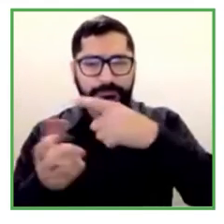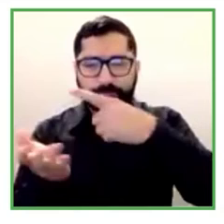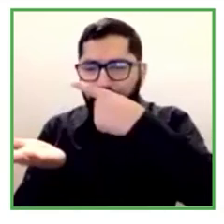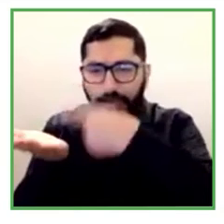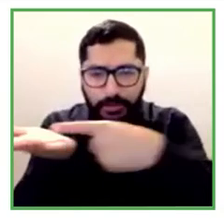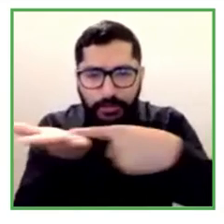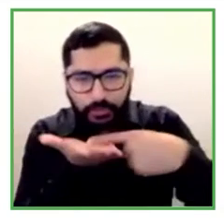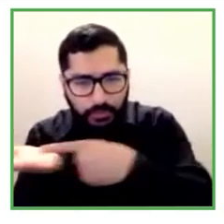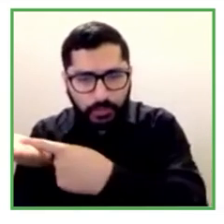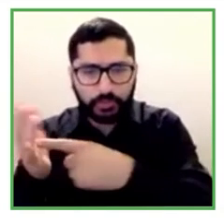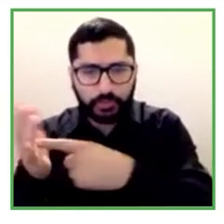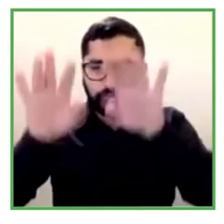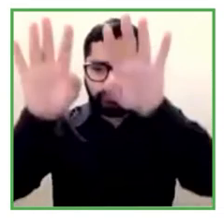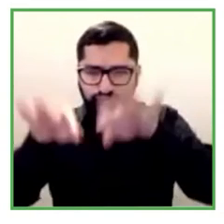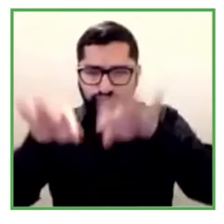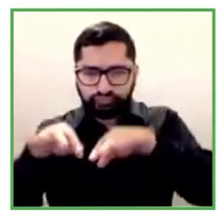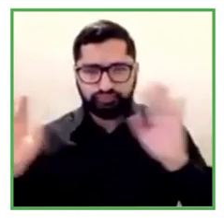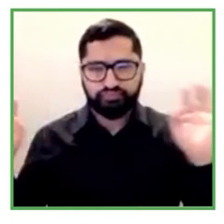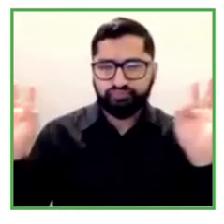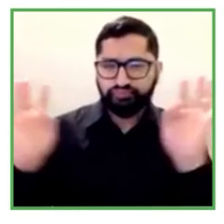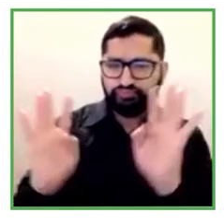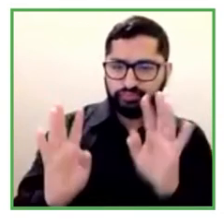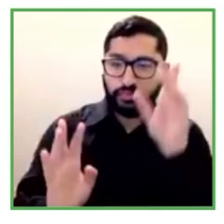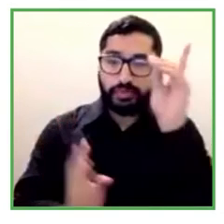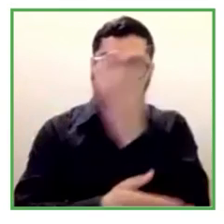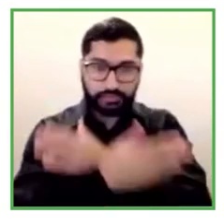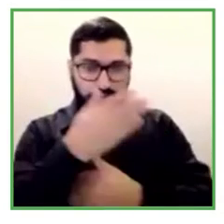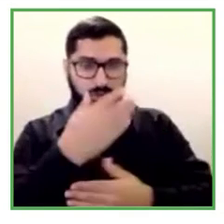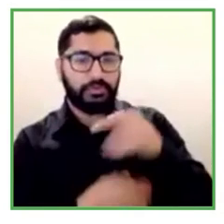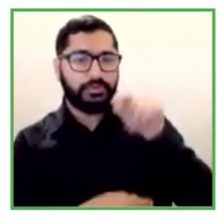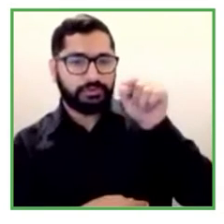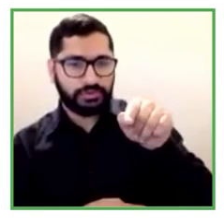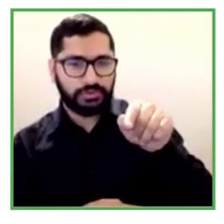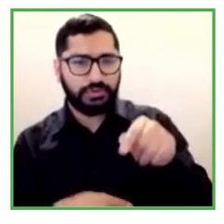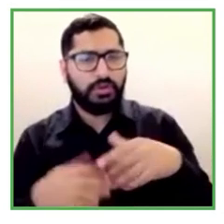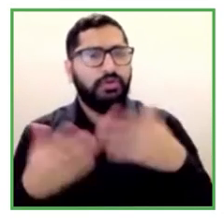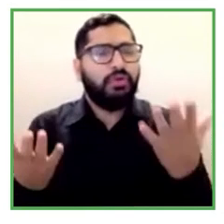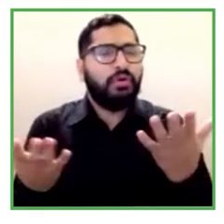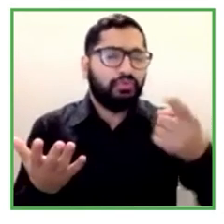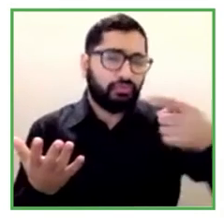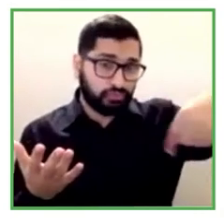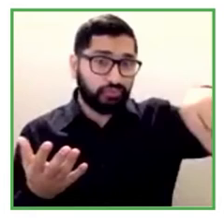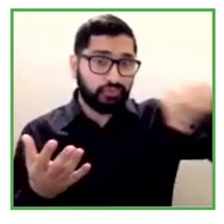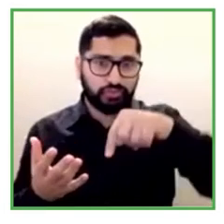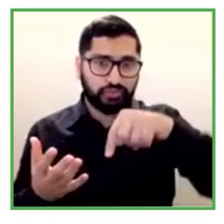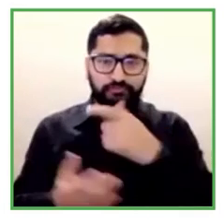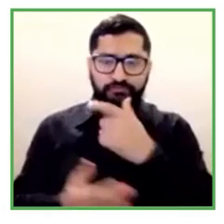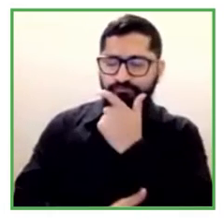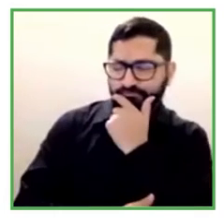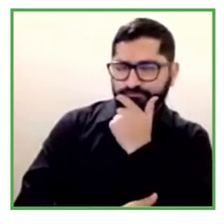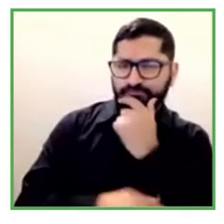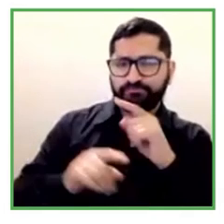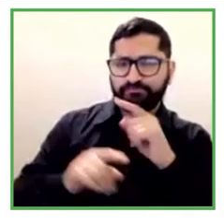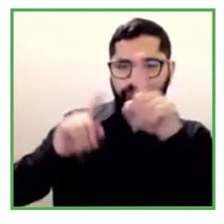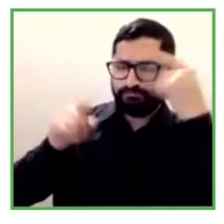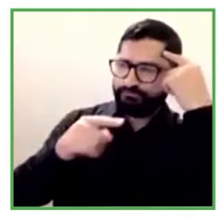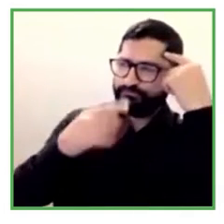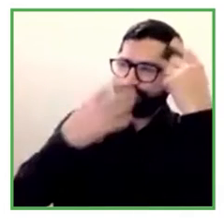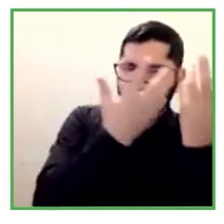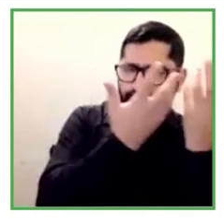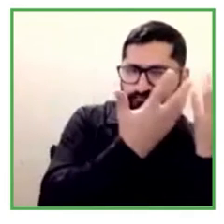con personas con discapacidades cuando estamos diseñando nuevos procesos,